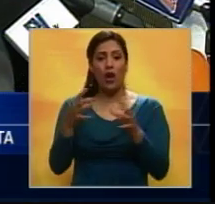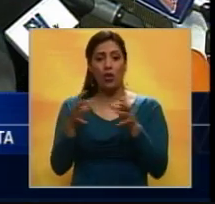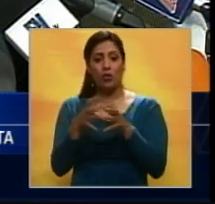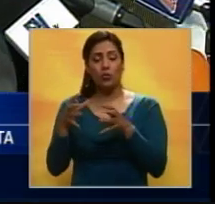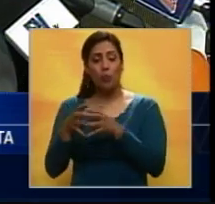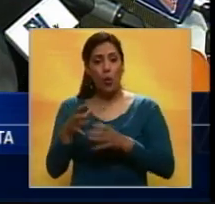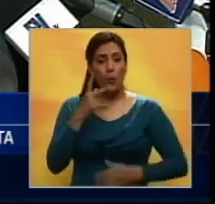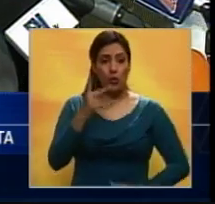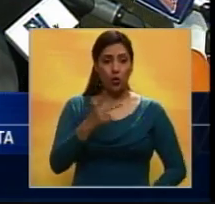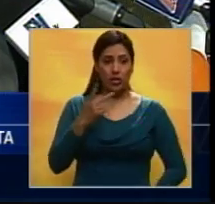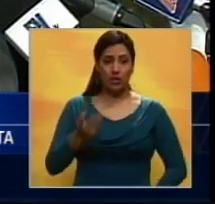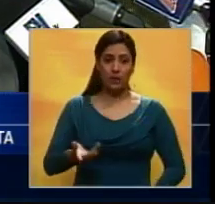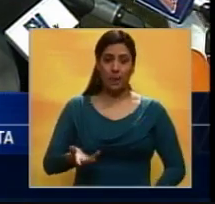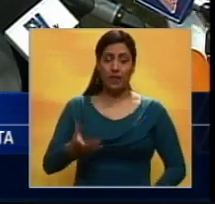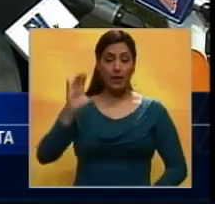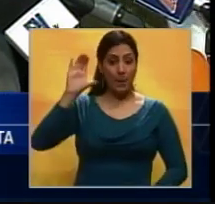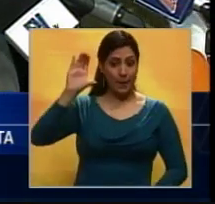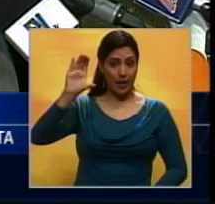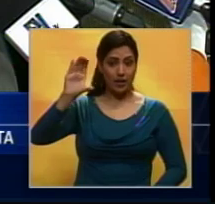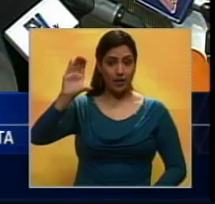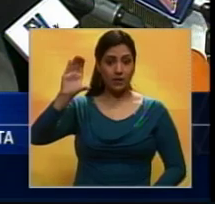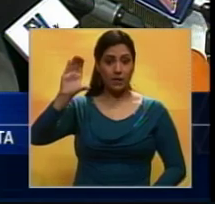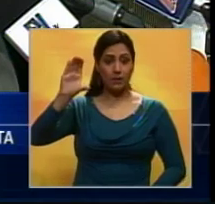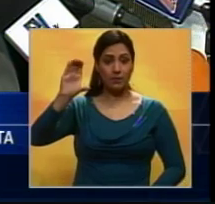políticas del país,